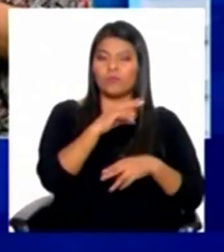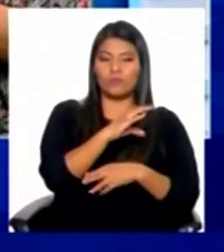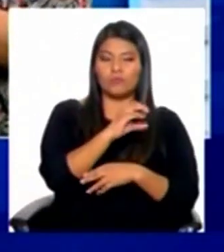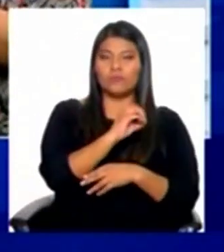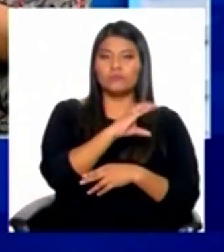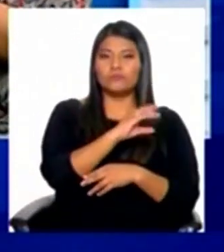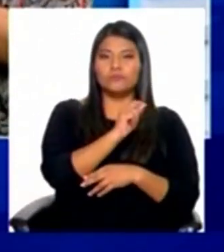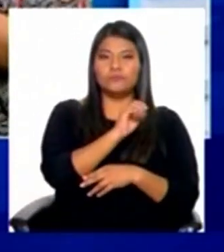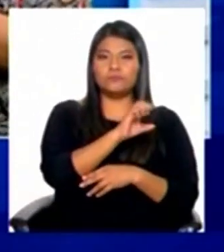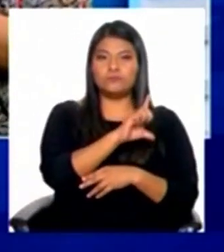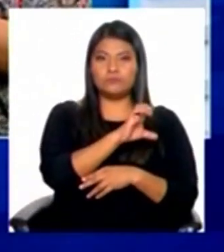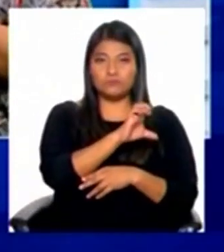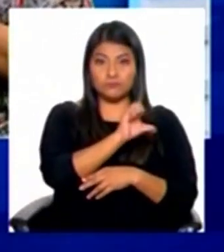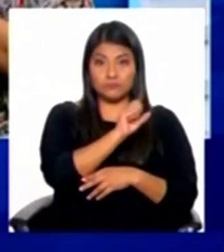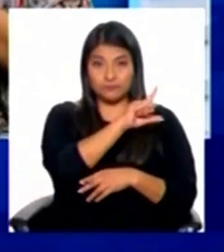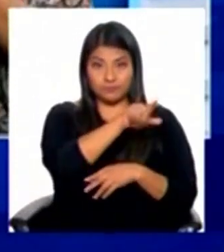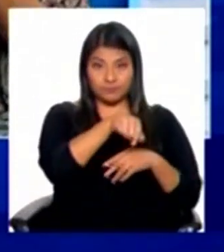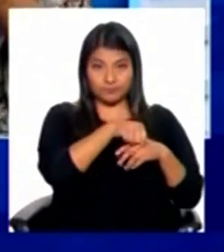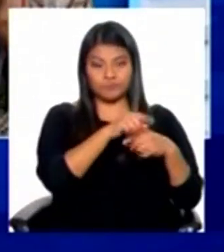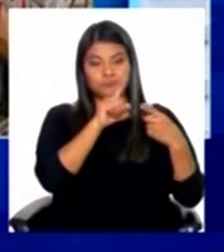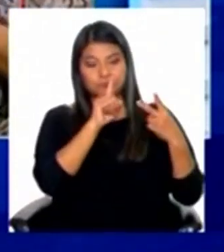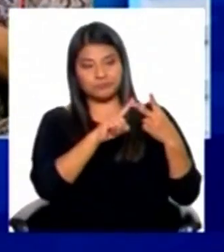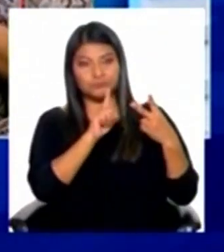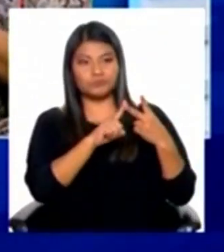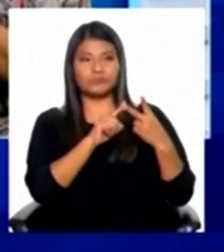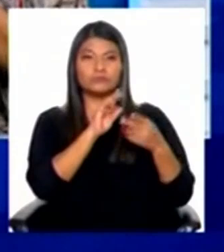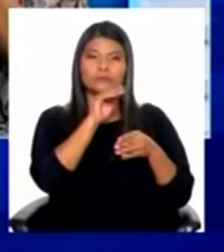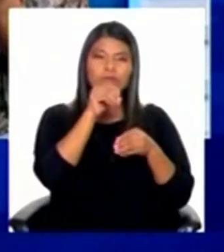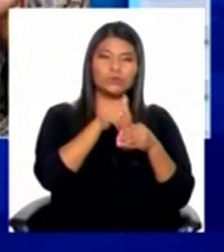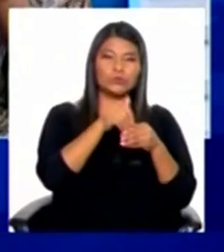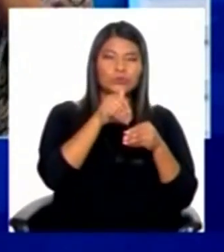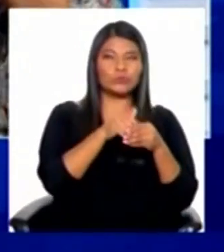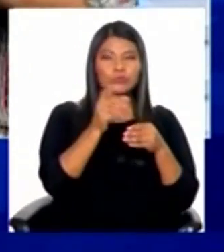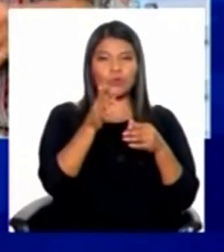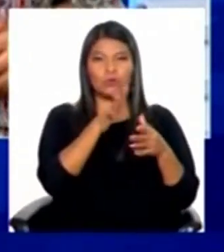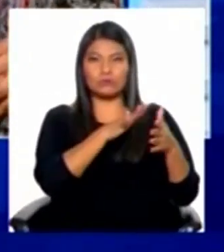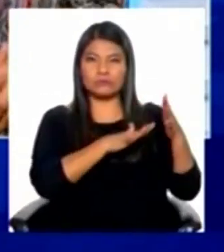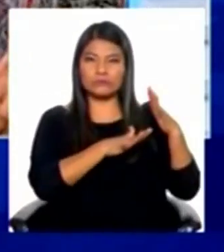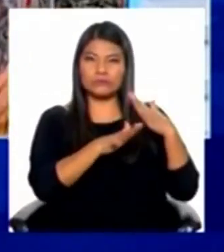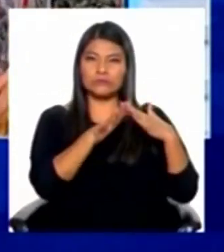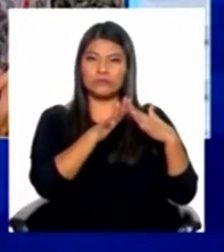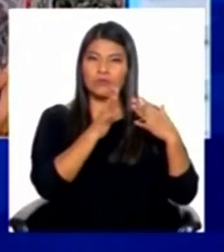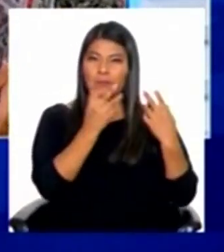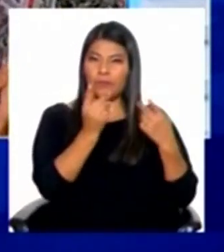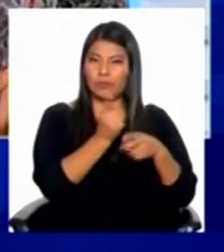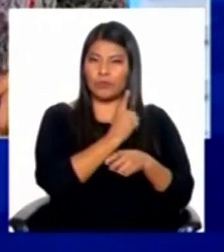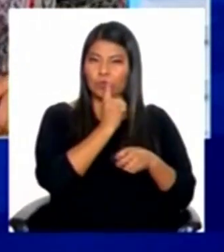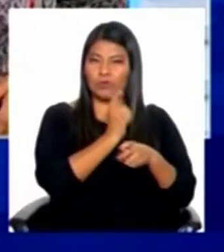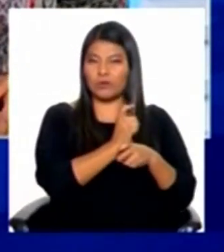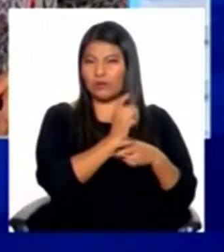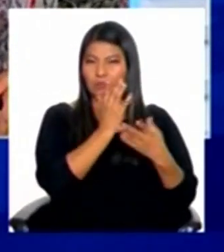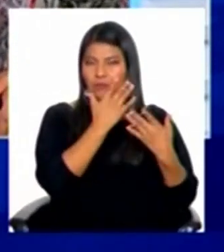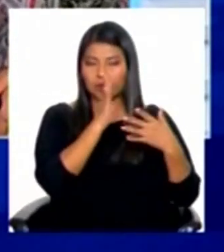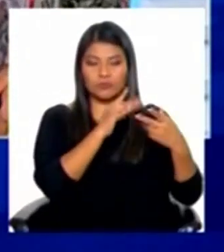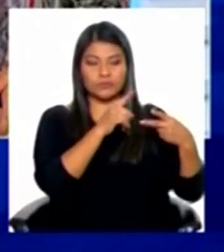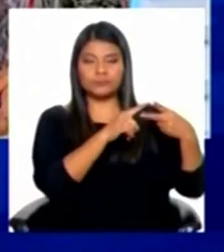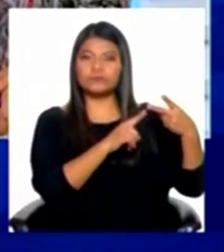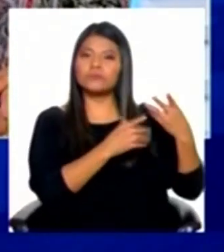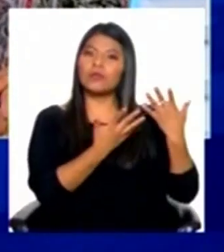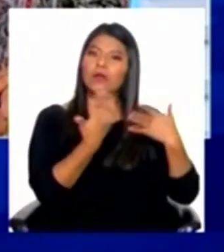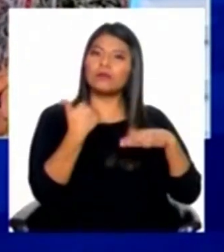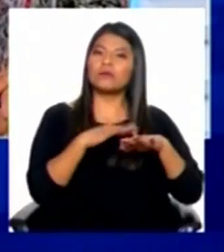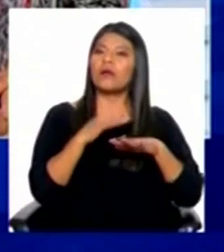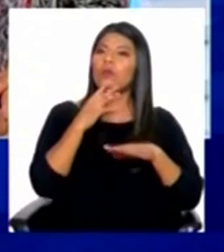una situación vinculada a un fraude electoral? Para hacer un poco de memoria, ¿cuántos casos son los que enfrentan los líderes de Fuerza